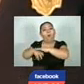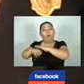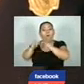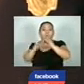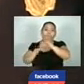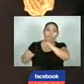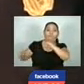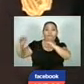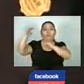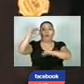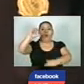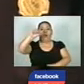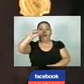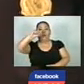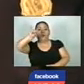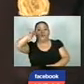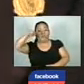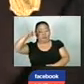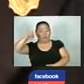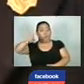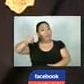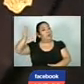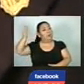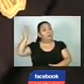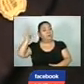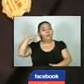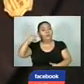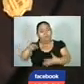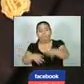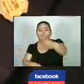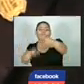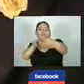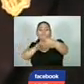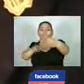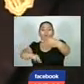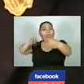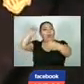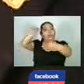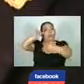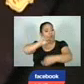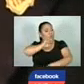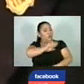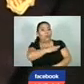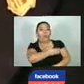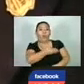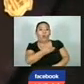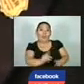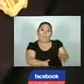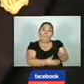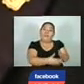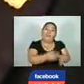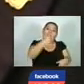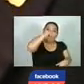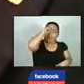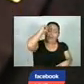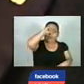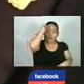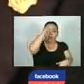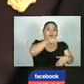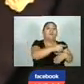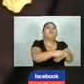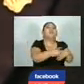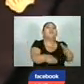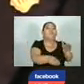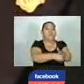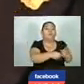la Corte Suprema de Justicia en Pleno del análisis de las declaraciones patrimoniales cuando él fungió como diputado propietario de